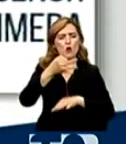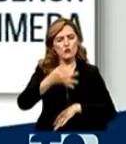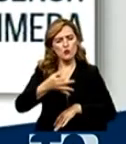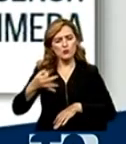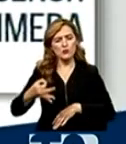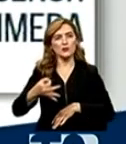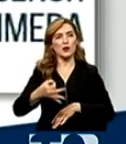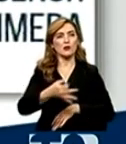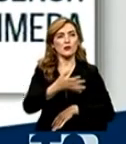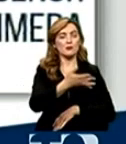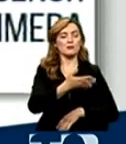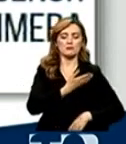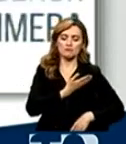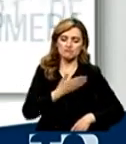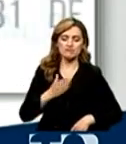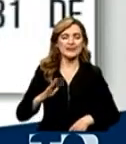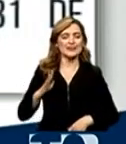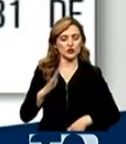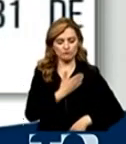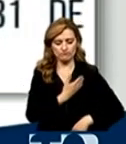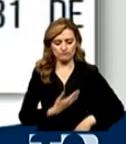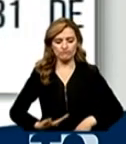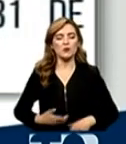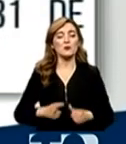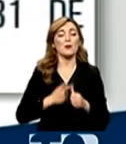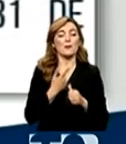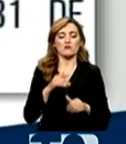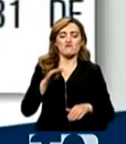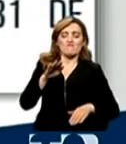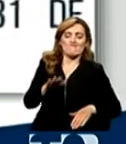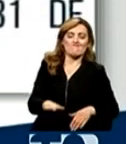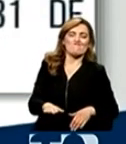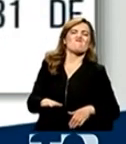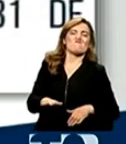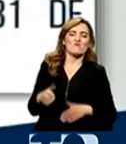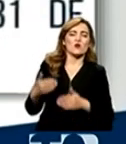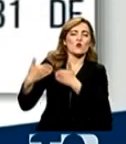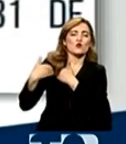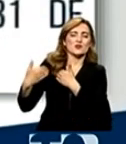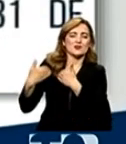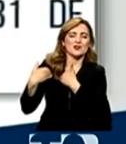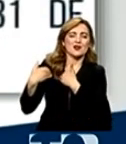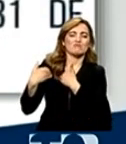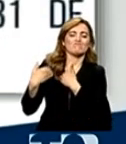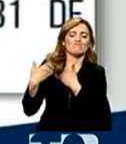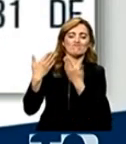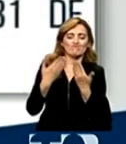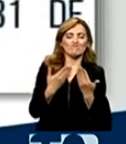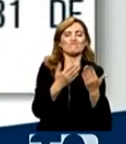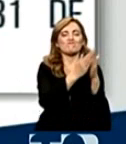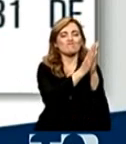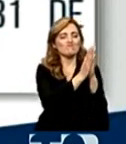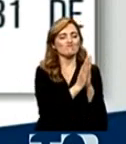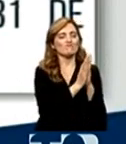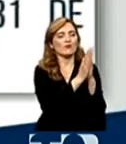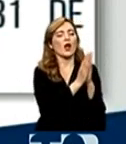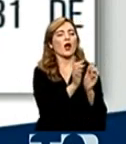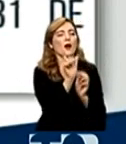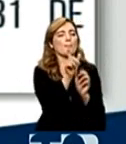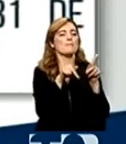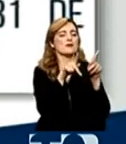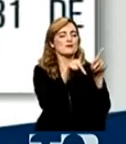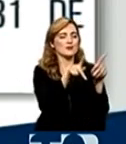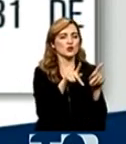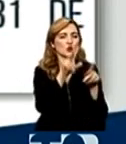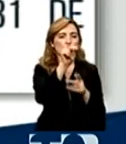señor presidente, que en esta primera etapa es mi responsabilidad y deber con el país solicitarle que me conceda una licencia sin remuneración